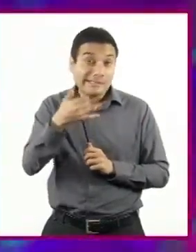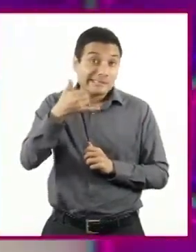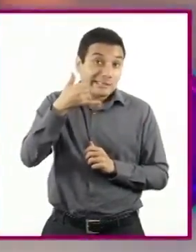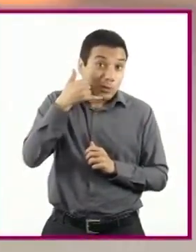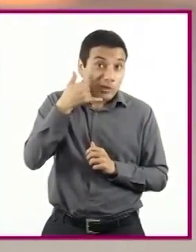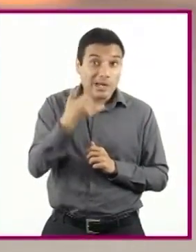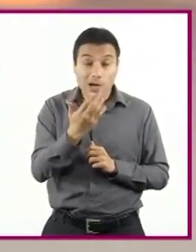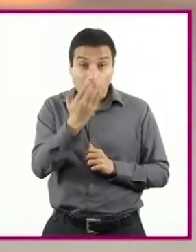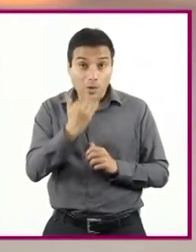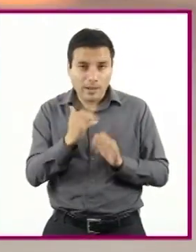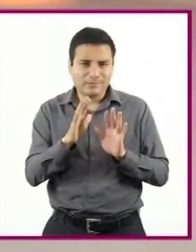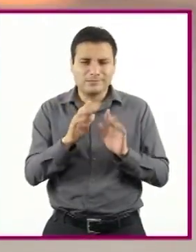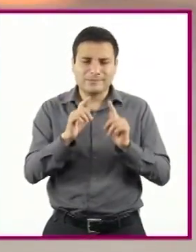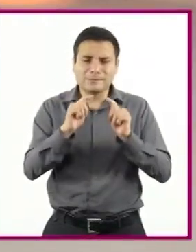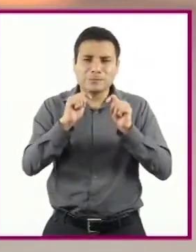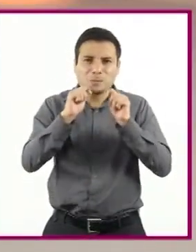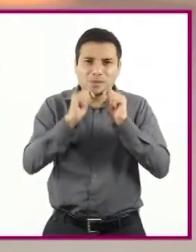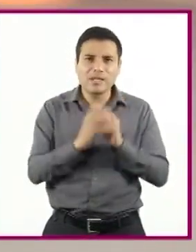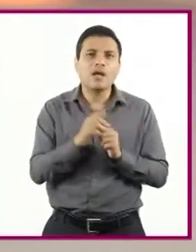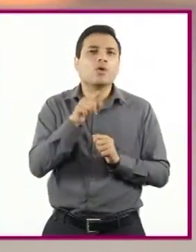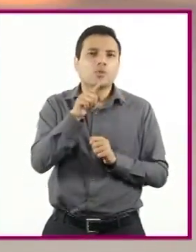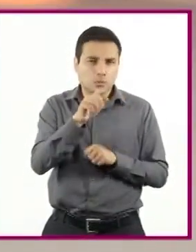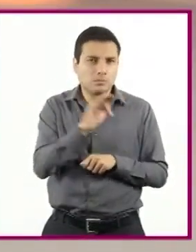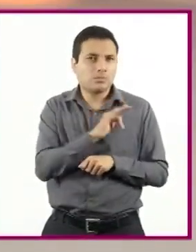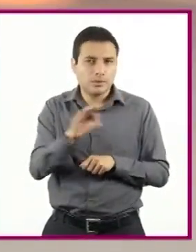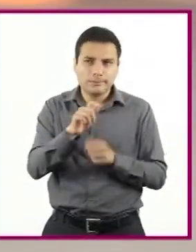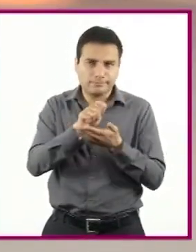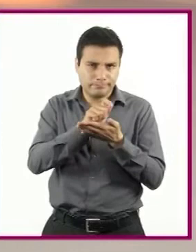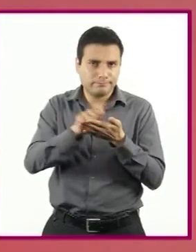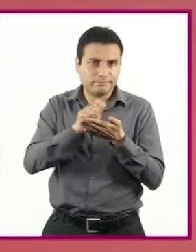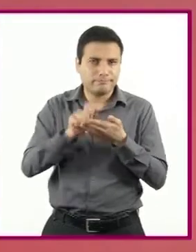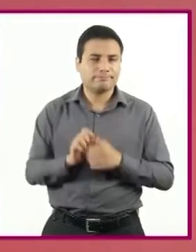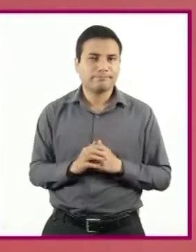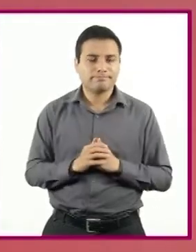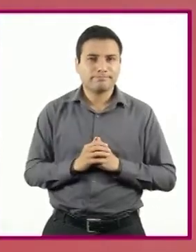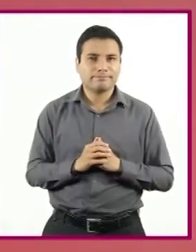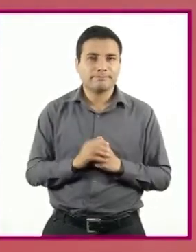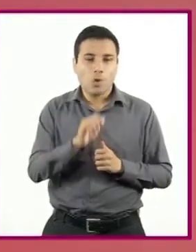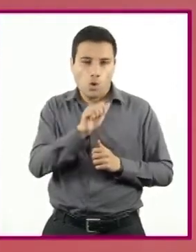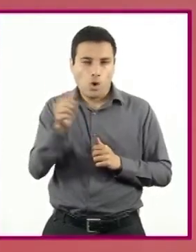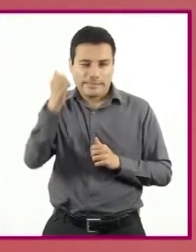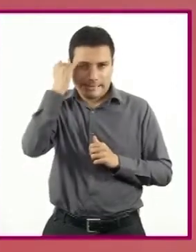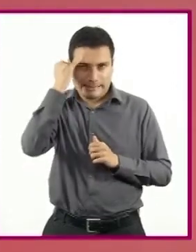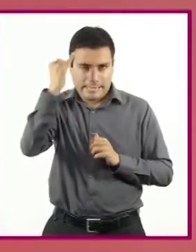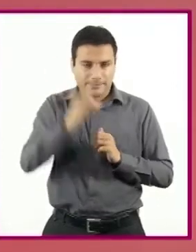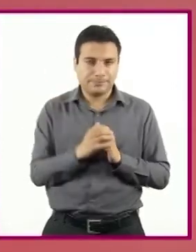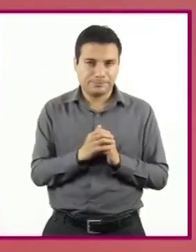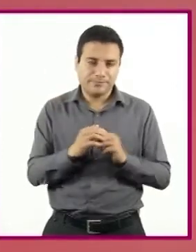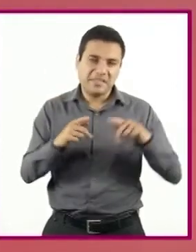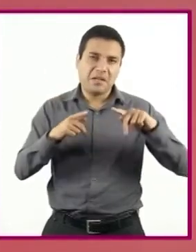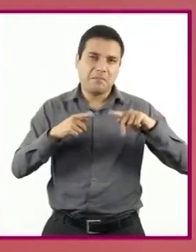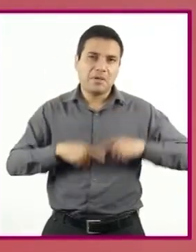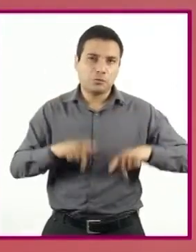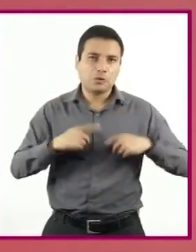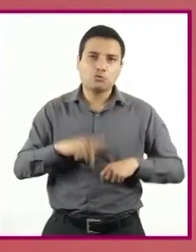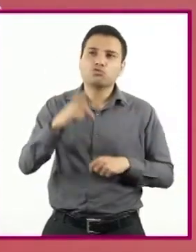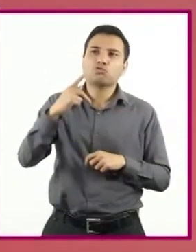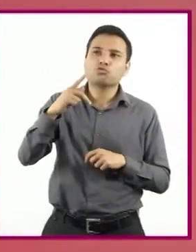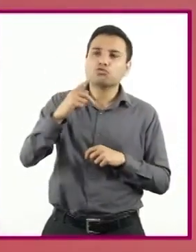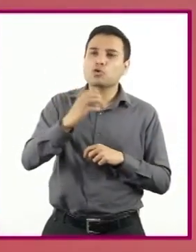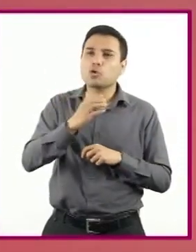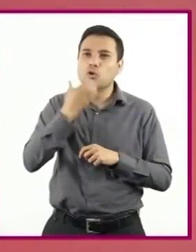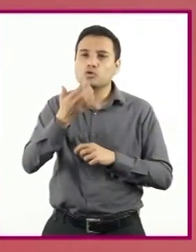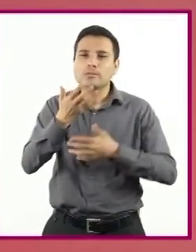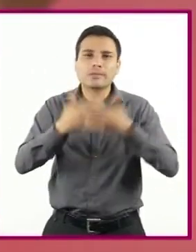que grabe, también pueden escribir las respuestas que les den en su cuaderno. Otra manera de obtener dichos, refranes y pregones es mediante